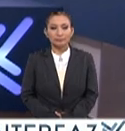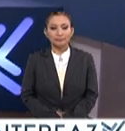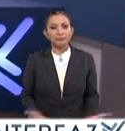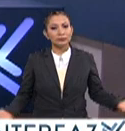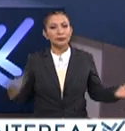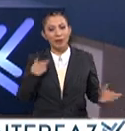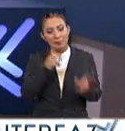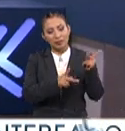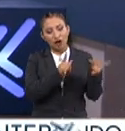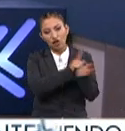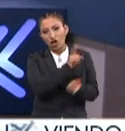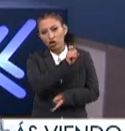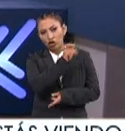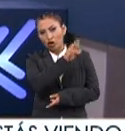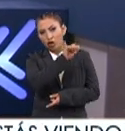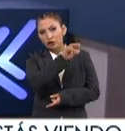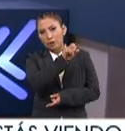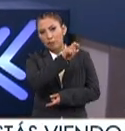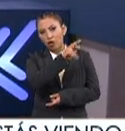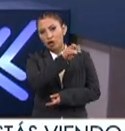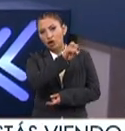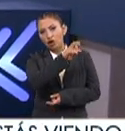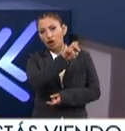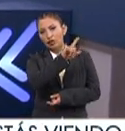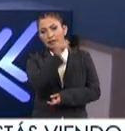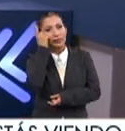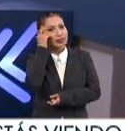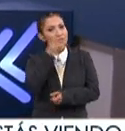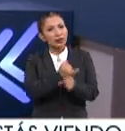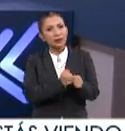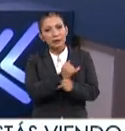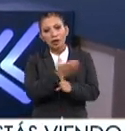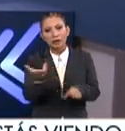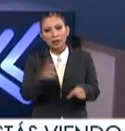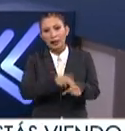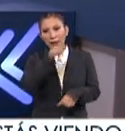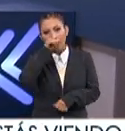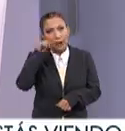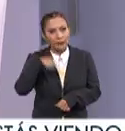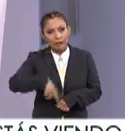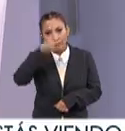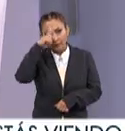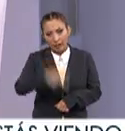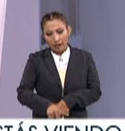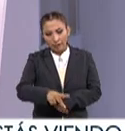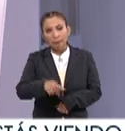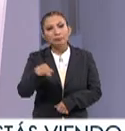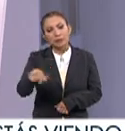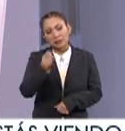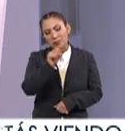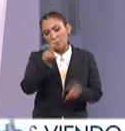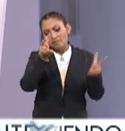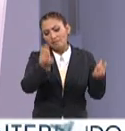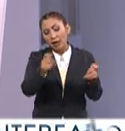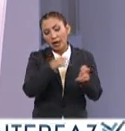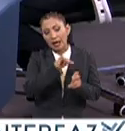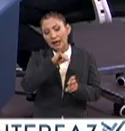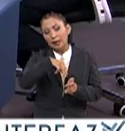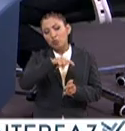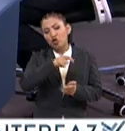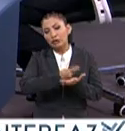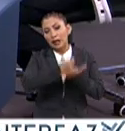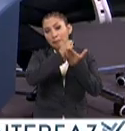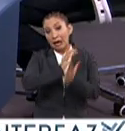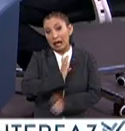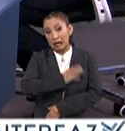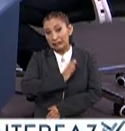Pues estamos platicando con el doctor José Moreno Rodríguez, él es director de investigación del Hospital Juárez de México, precisamente sobre la inmunoterapia